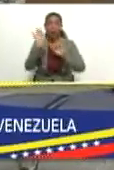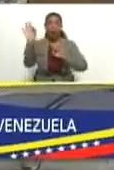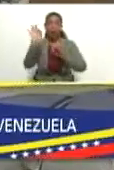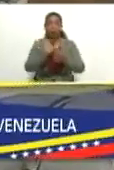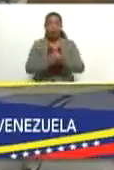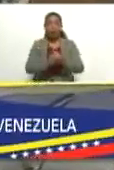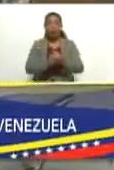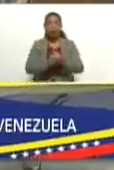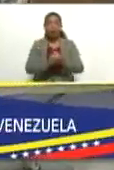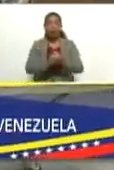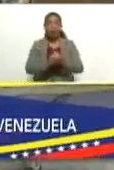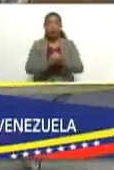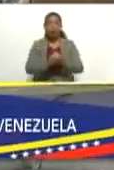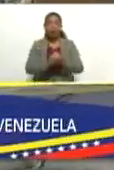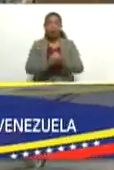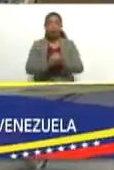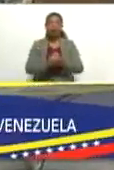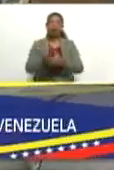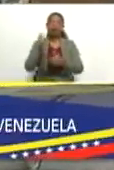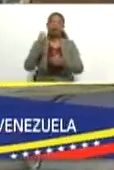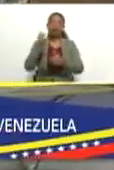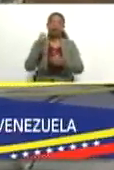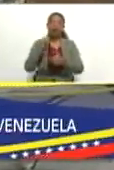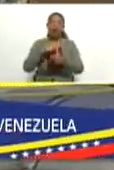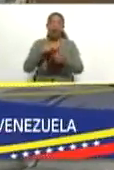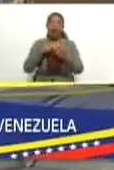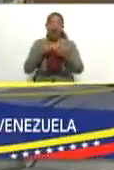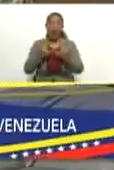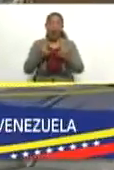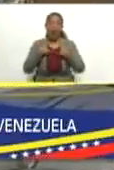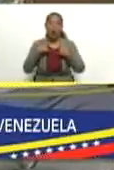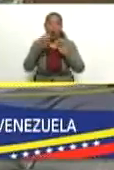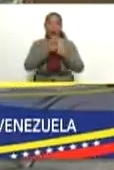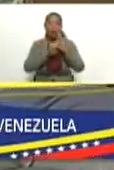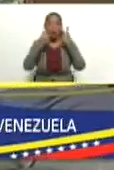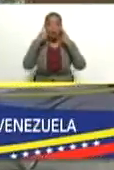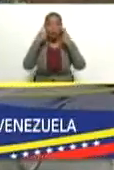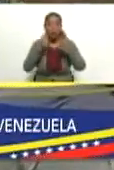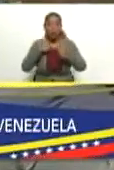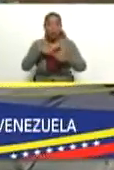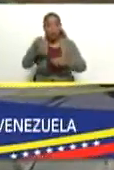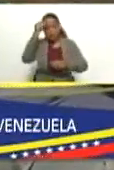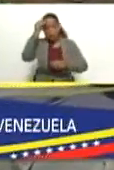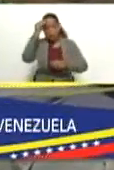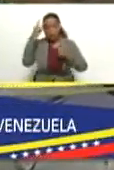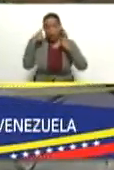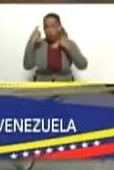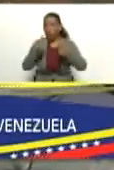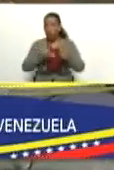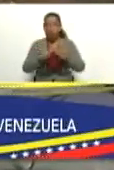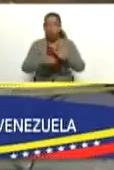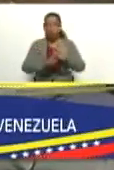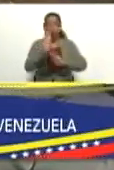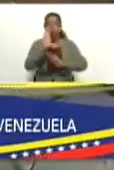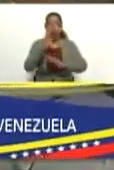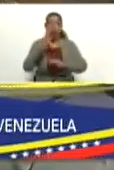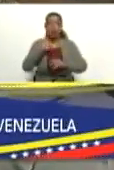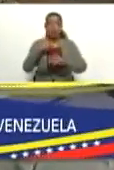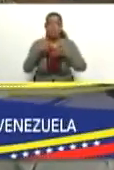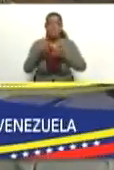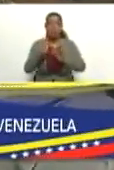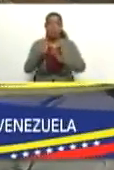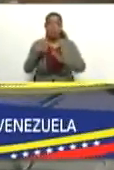y 200. Oye. Sí, entonces, bueno, ahora en etapa profesional nos fuimos formados. Tuvimos a nuestra hija Huilesca, que el domingo